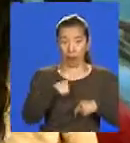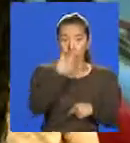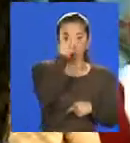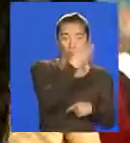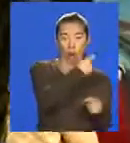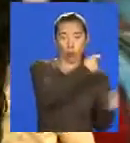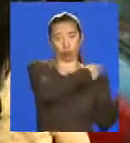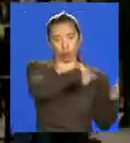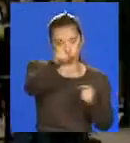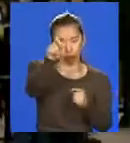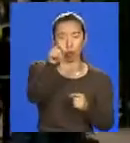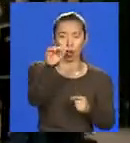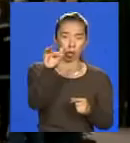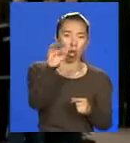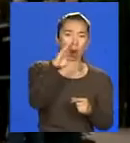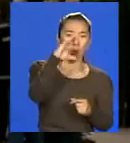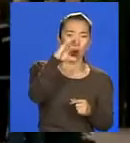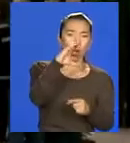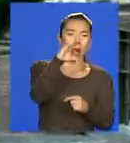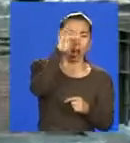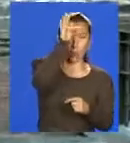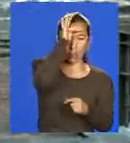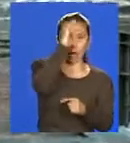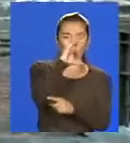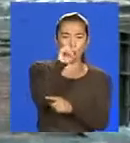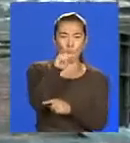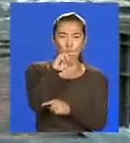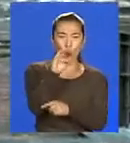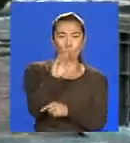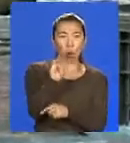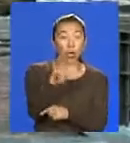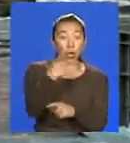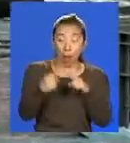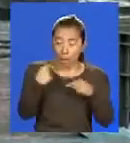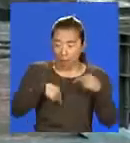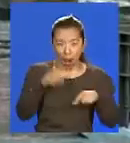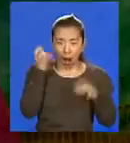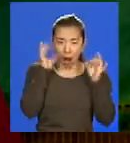con lesiones menores a la clínica Country, sin recibir heridas de gravedad.